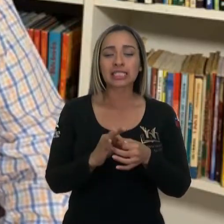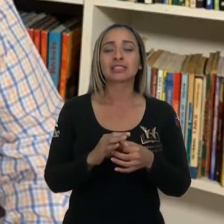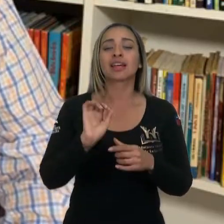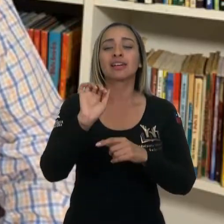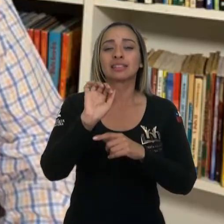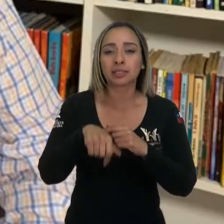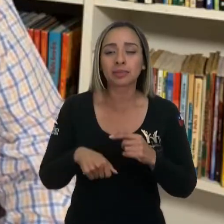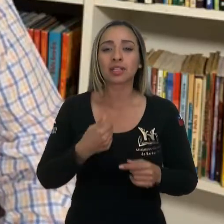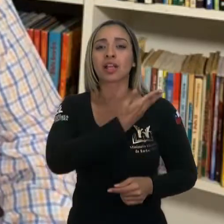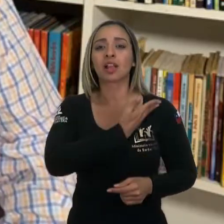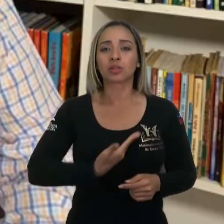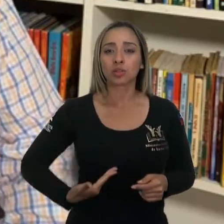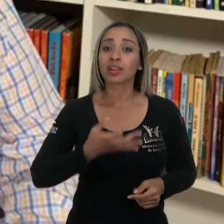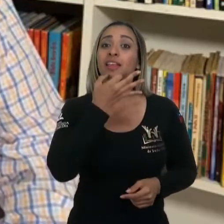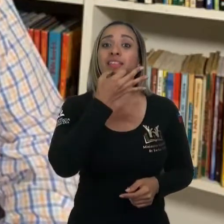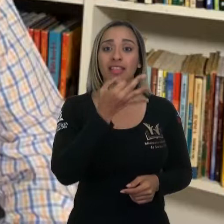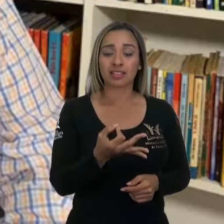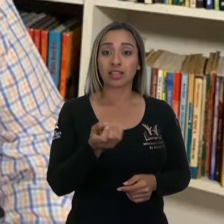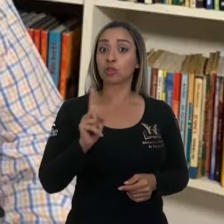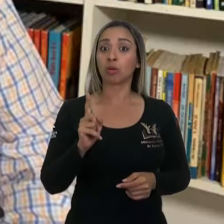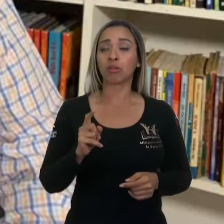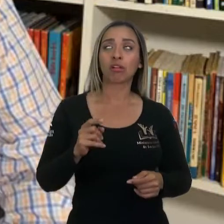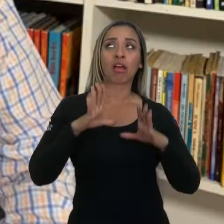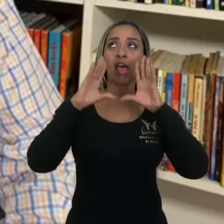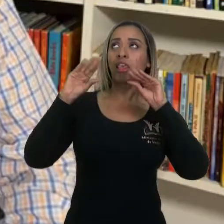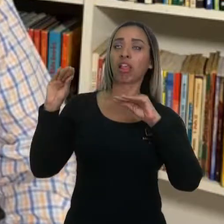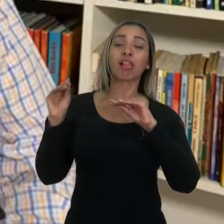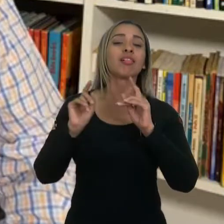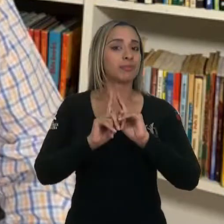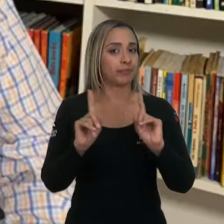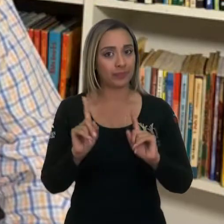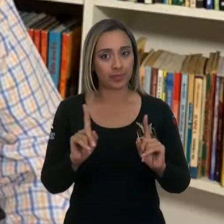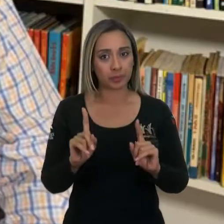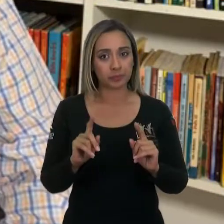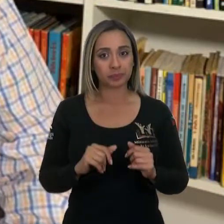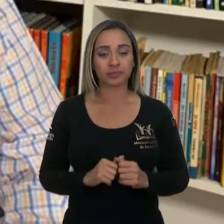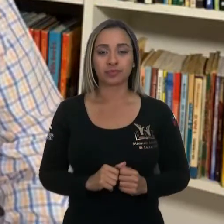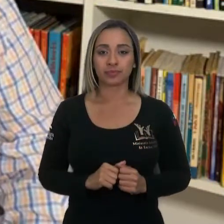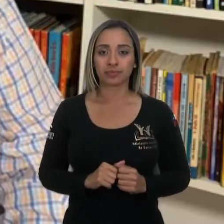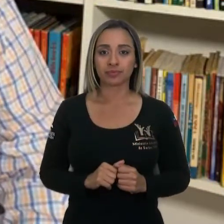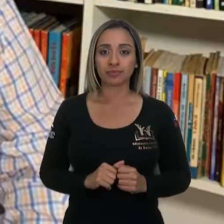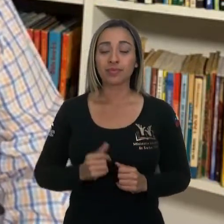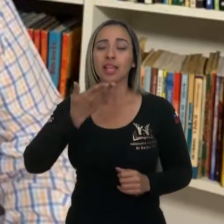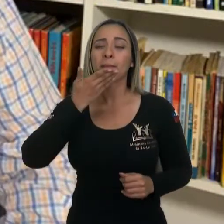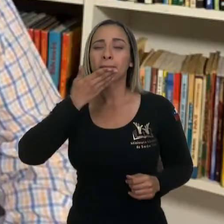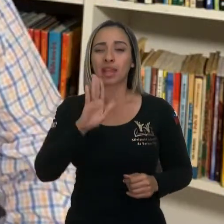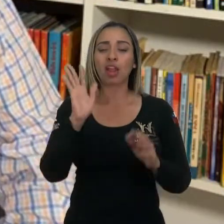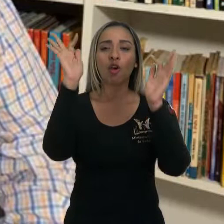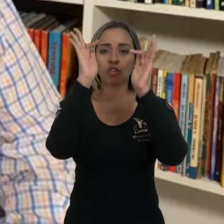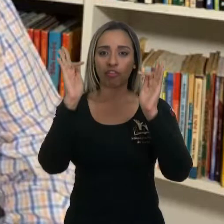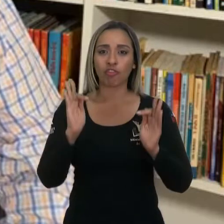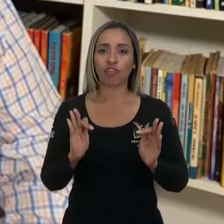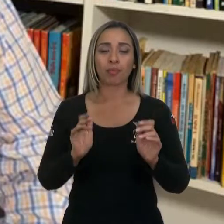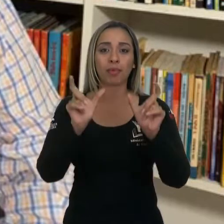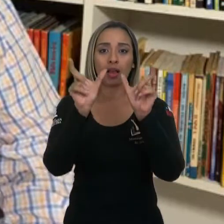sanitarias de cada país están dando, no es exageración. La mejor manera